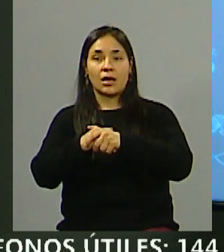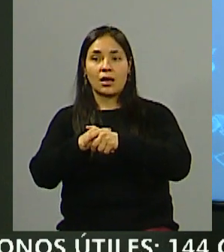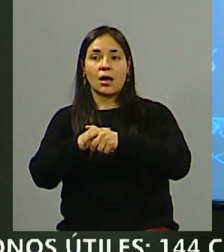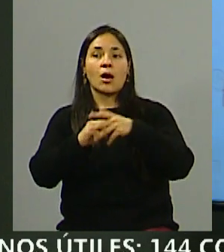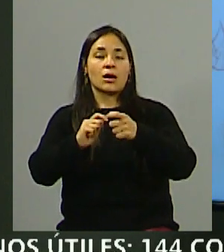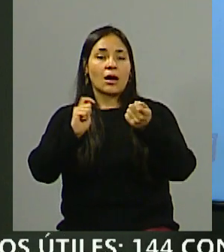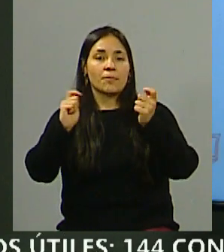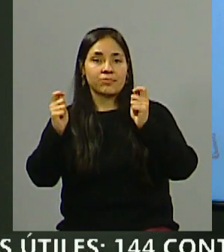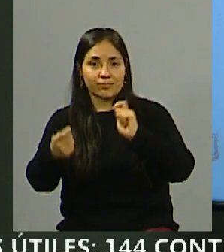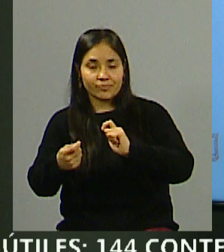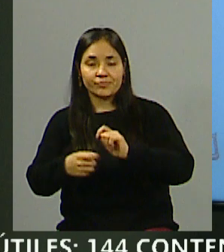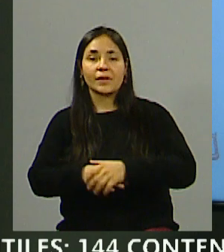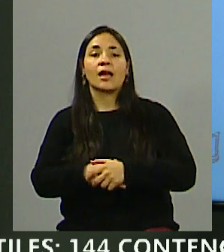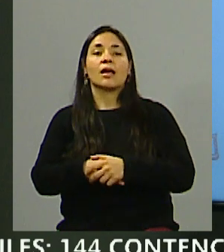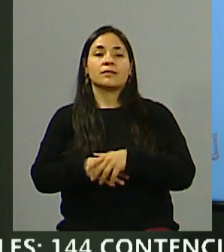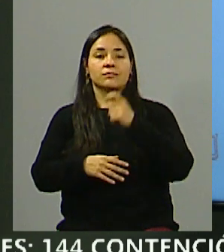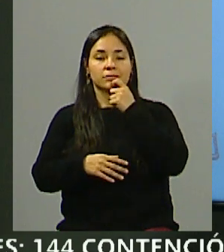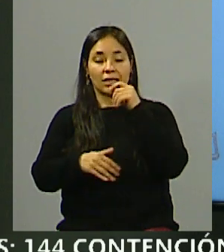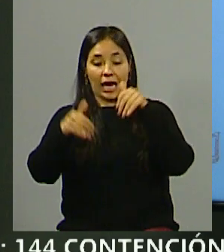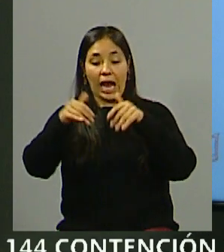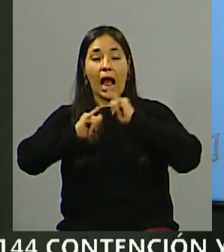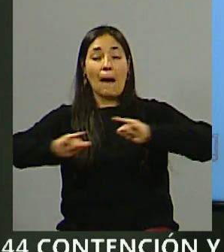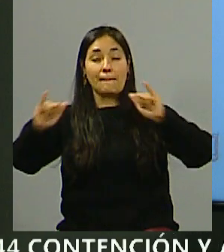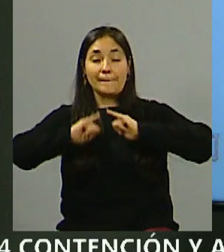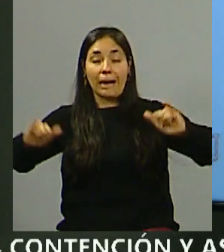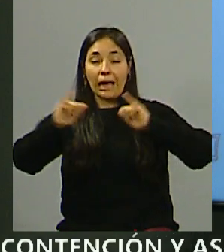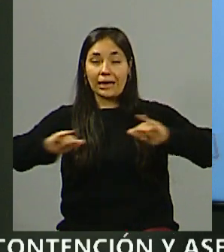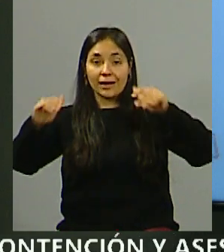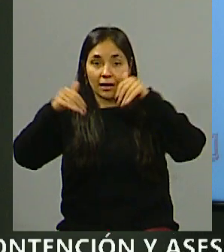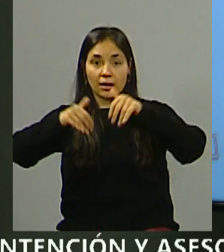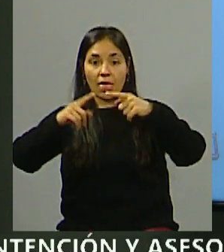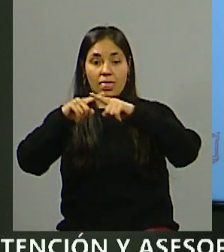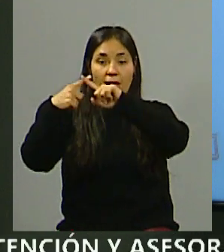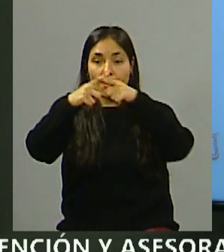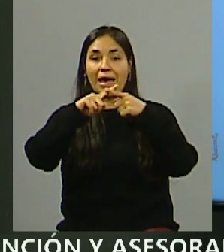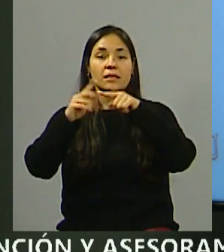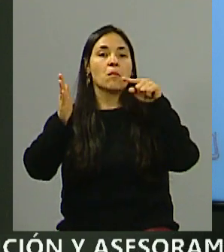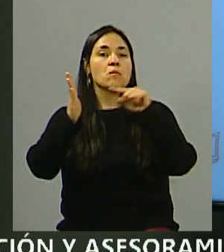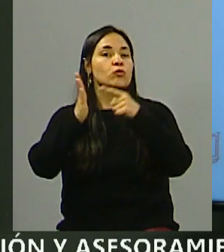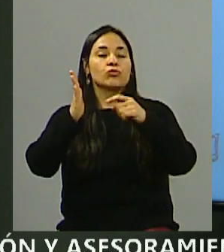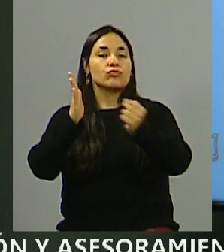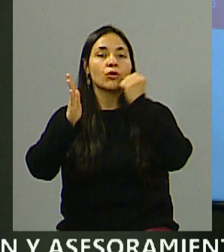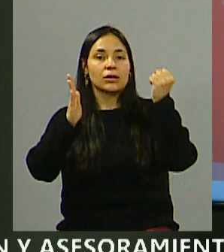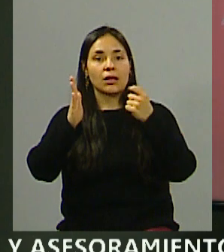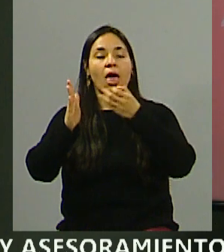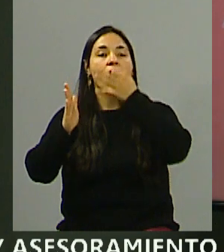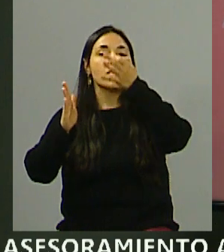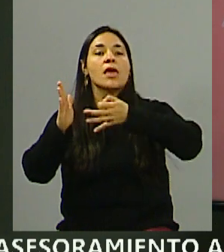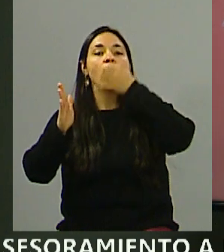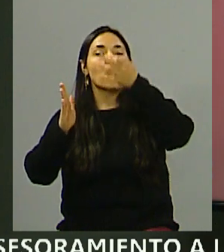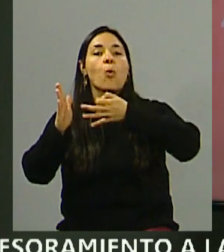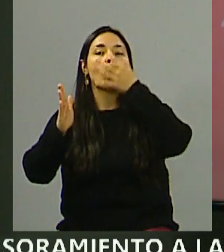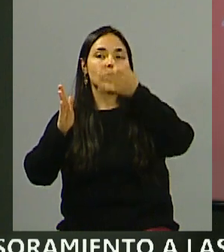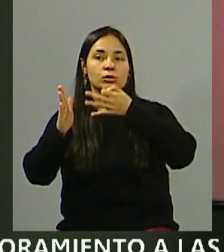electoral. Ahora, dentro de la campaña electoral, el debate es un punto nodal en el cual se pueden generar discursos, ya sea que tengan que